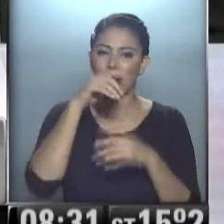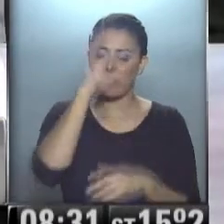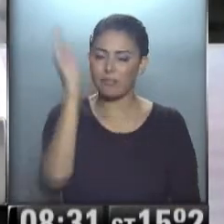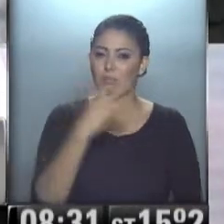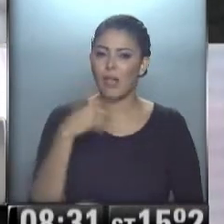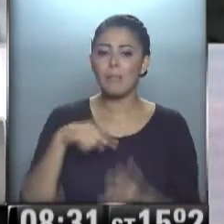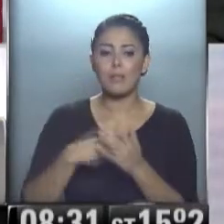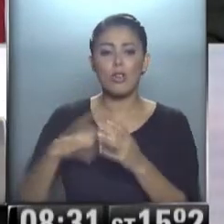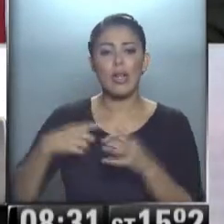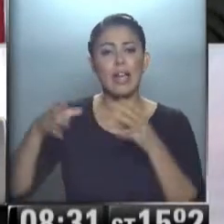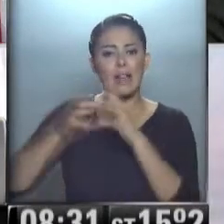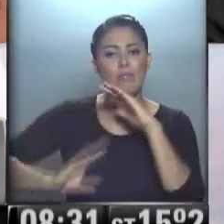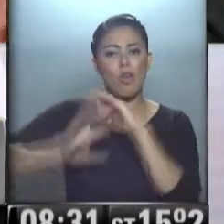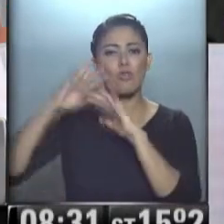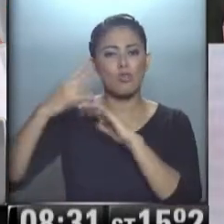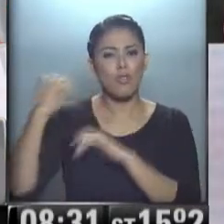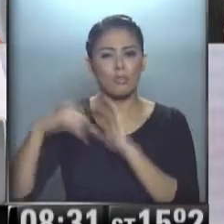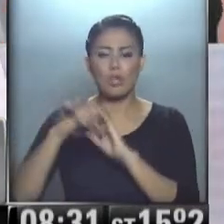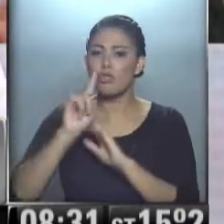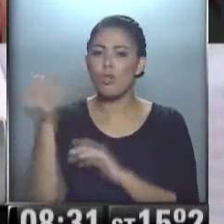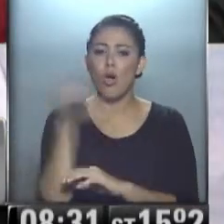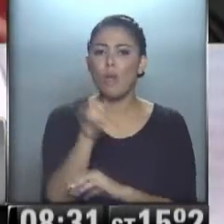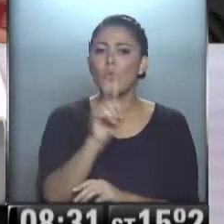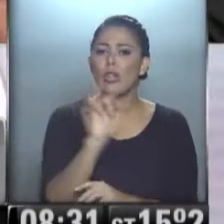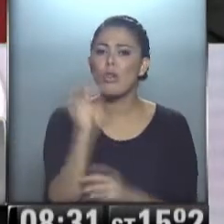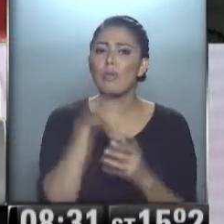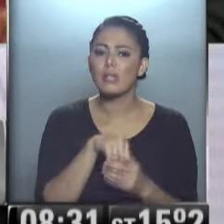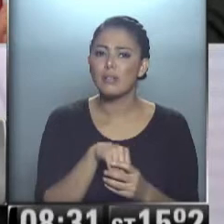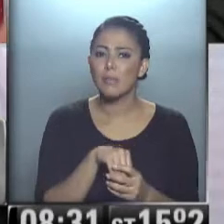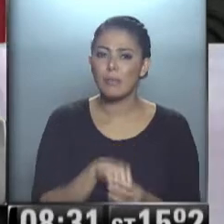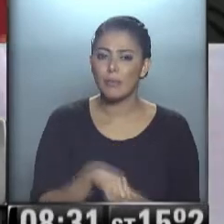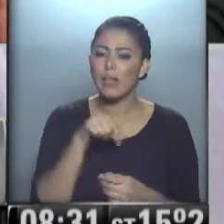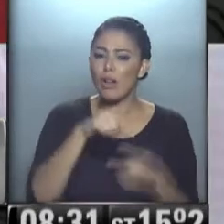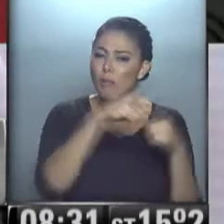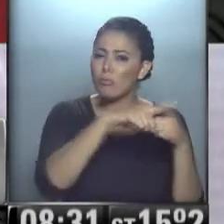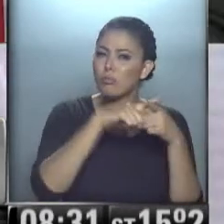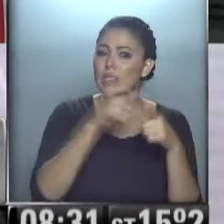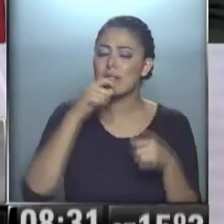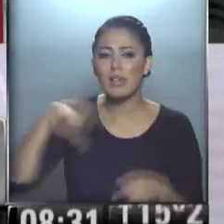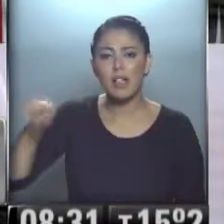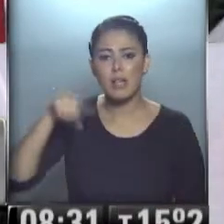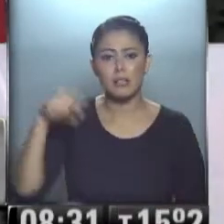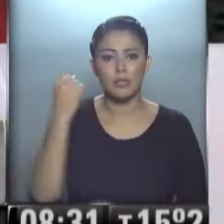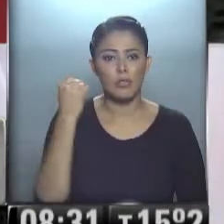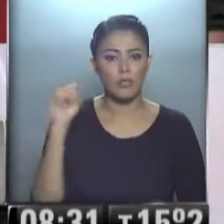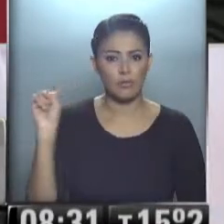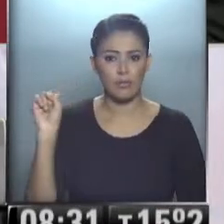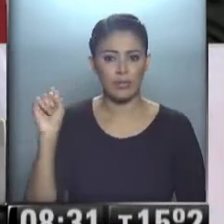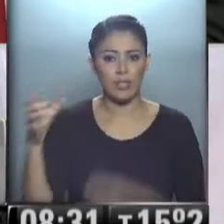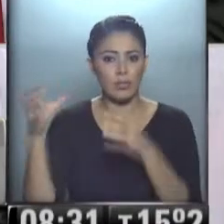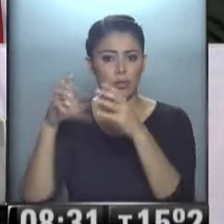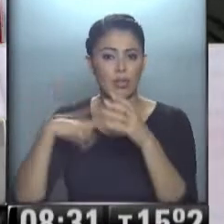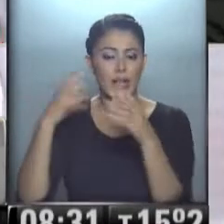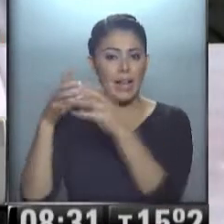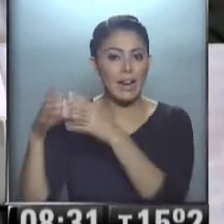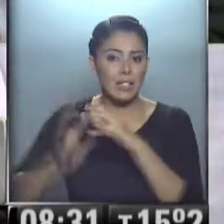la mesa de enlace esto es interesante verlo porque no participa y qué es lo que se está discutiendo en ausencia de las entidades de